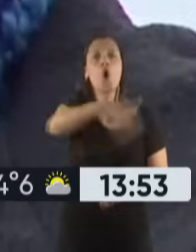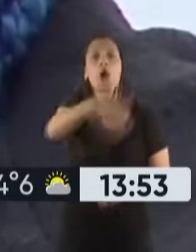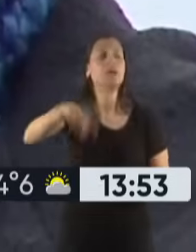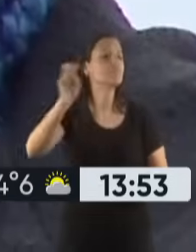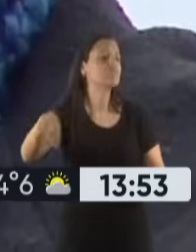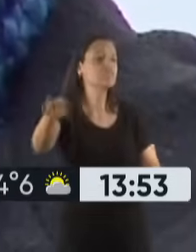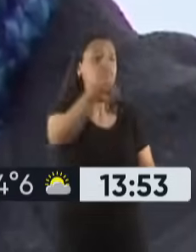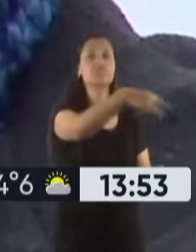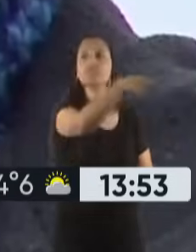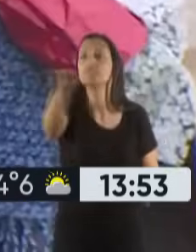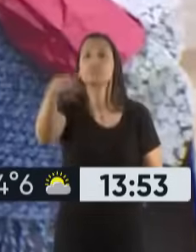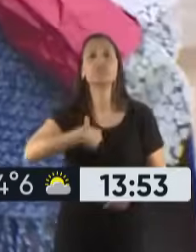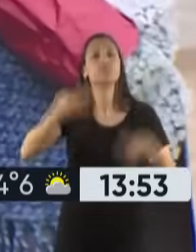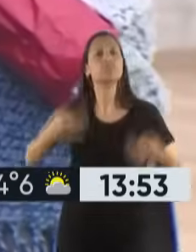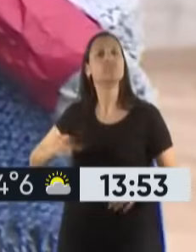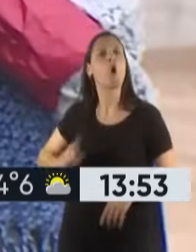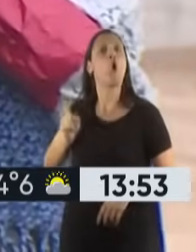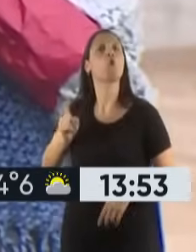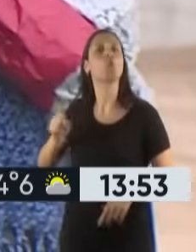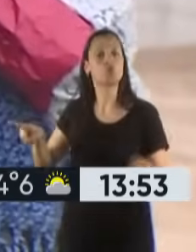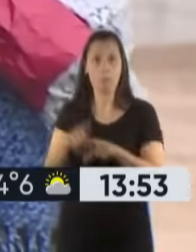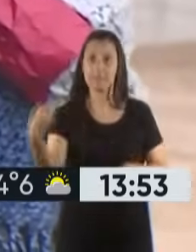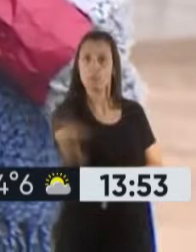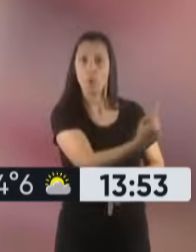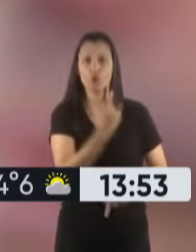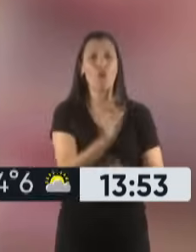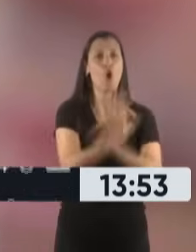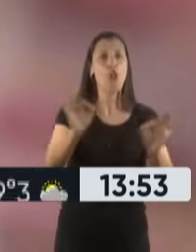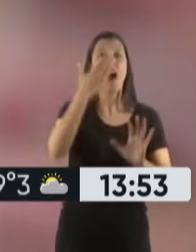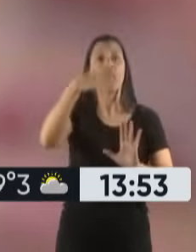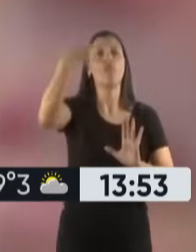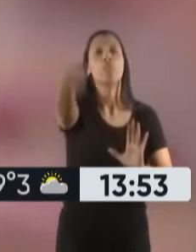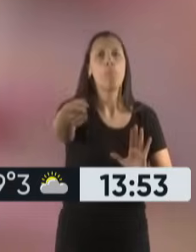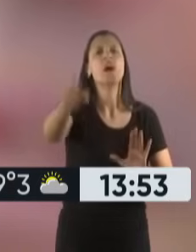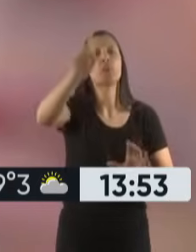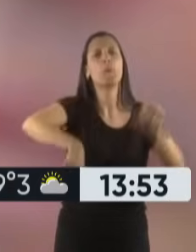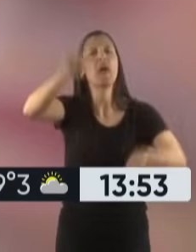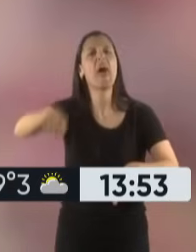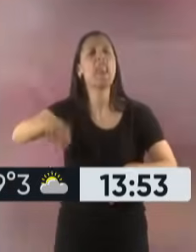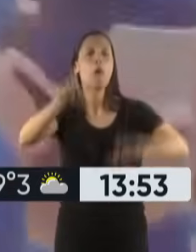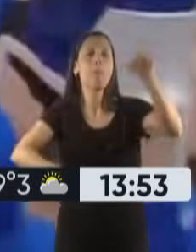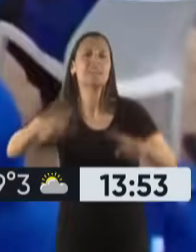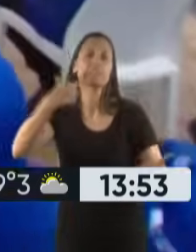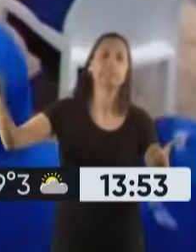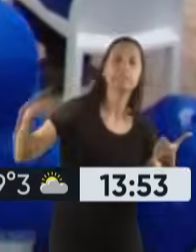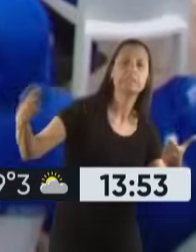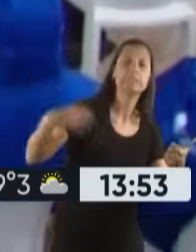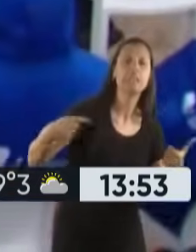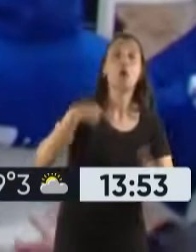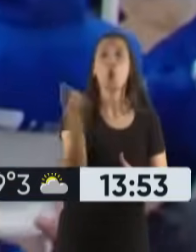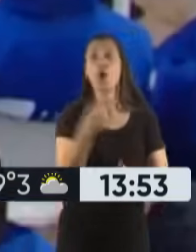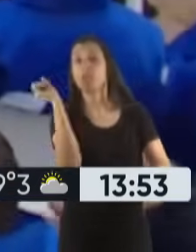Y eso es lo que queremos todos los que estamos acá. Que nadie nos reclame, que nos olvidamos de los que más